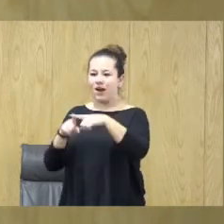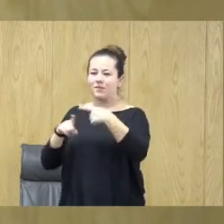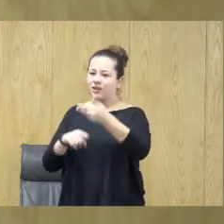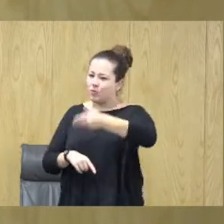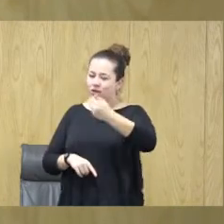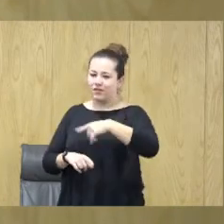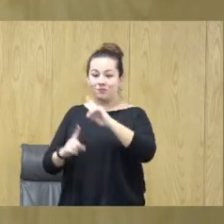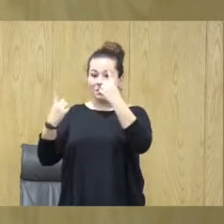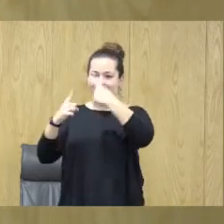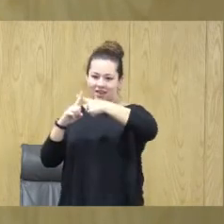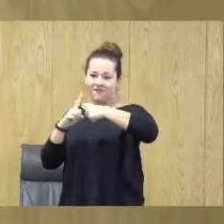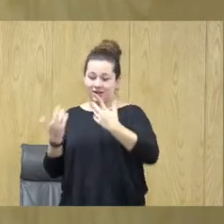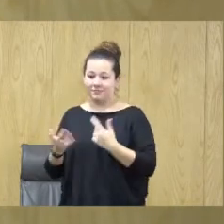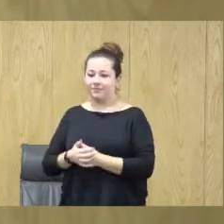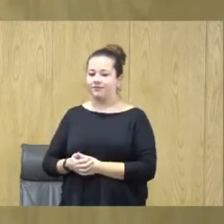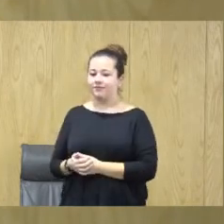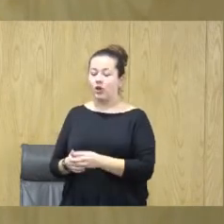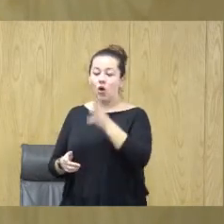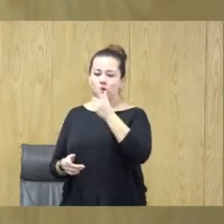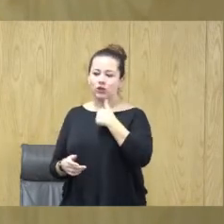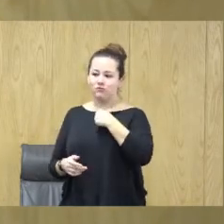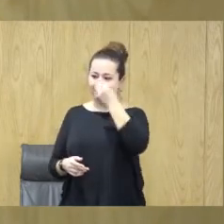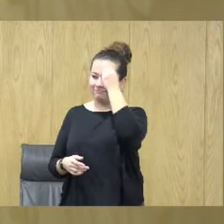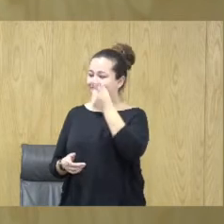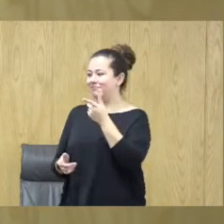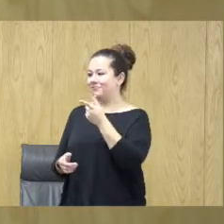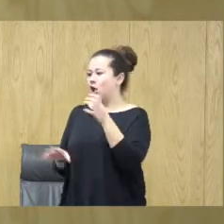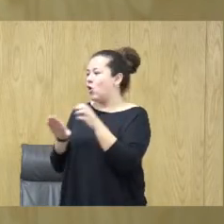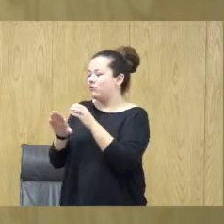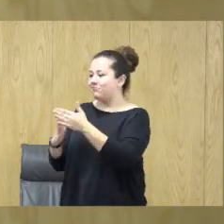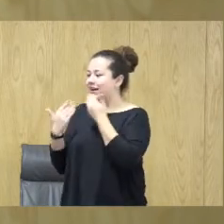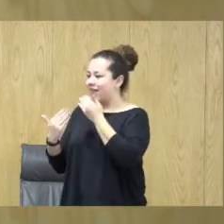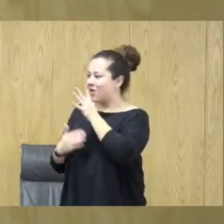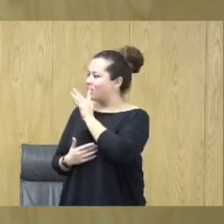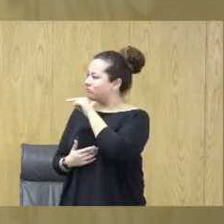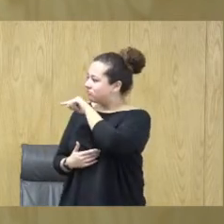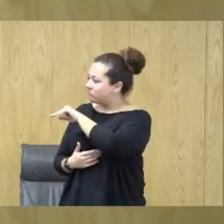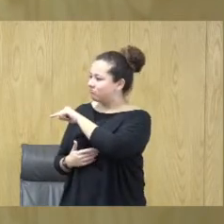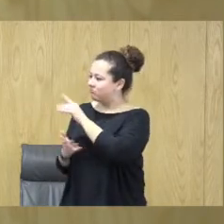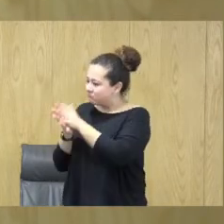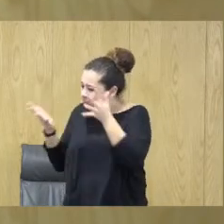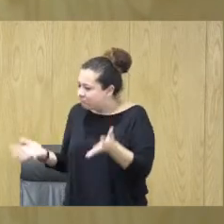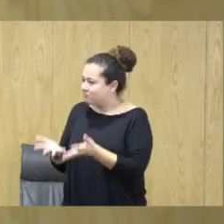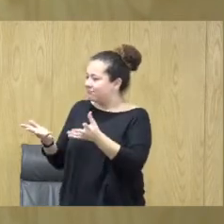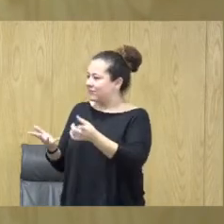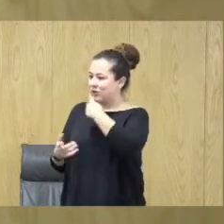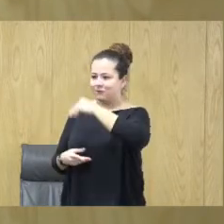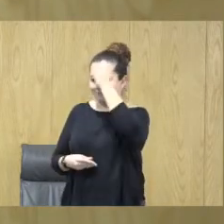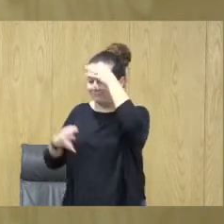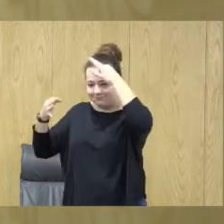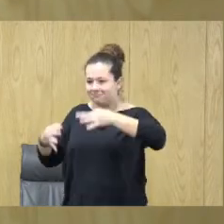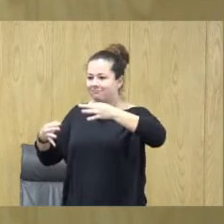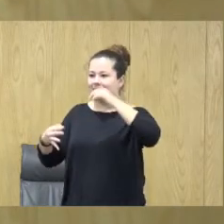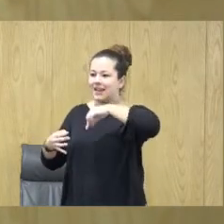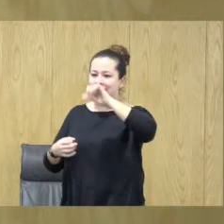nivel. Así que yo creo que, Luis, pues gracias por tu impulso, y estamos convencidos de que este